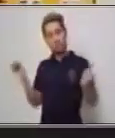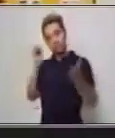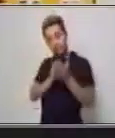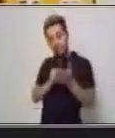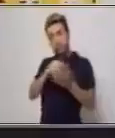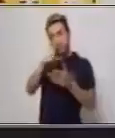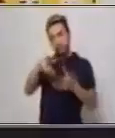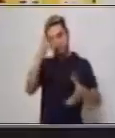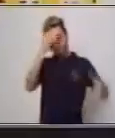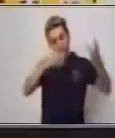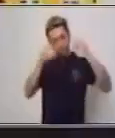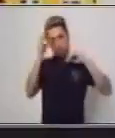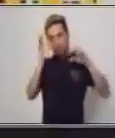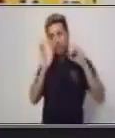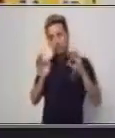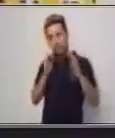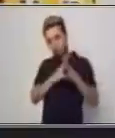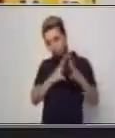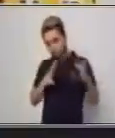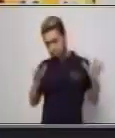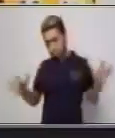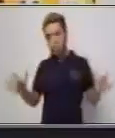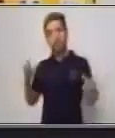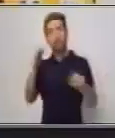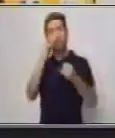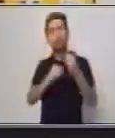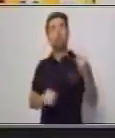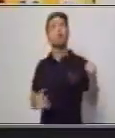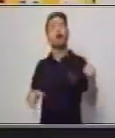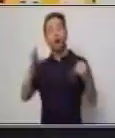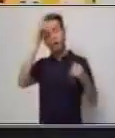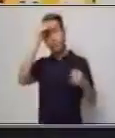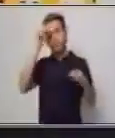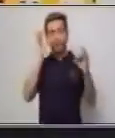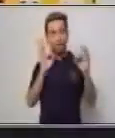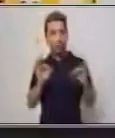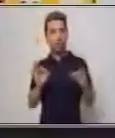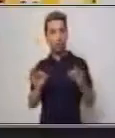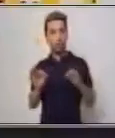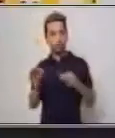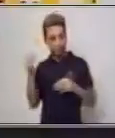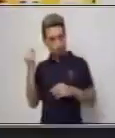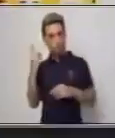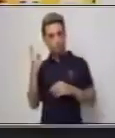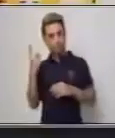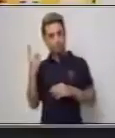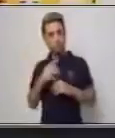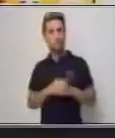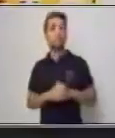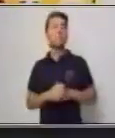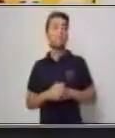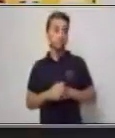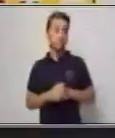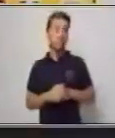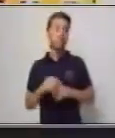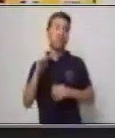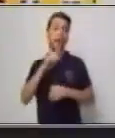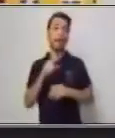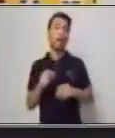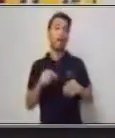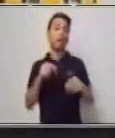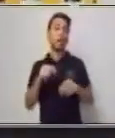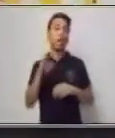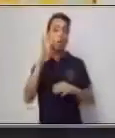significativo, que logres expresar tu palabra y que al final aprendamos para la vida. ¿De acuerdo? Vamos a ver entonces los divisores de